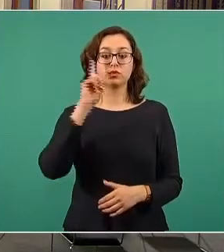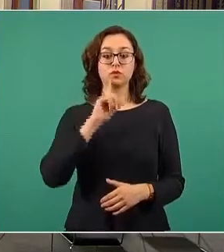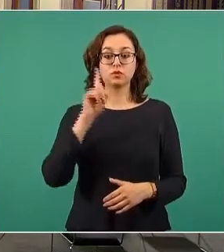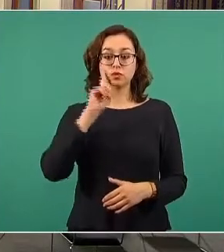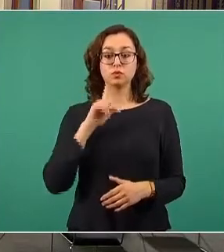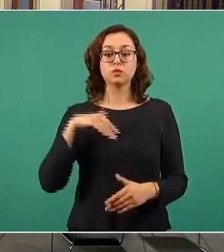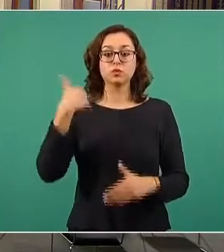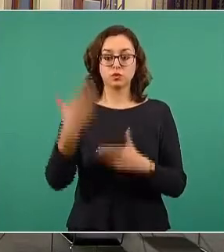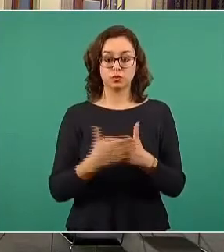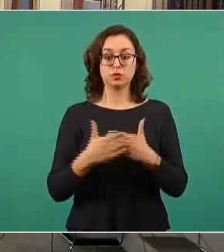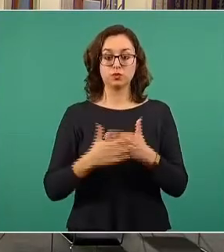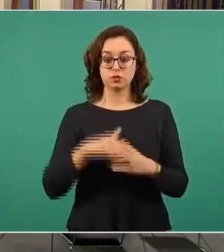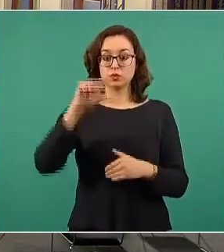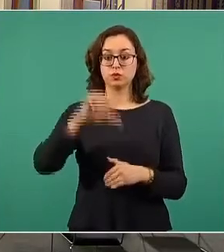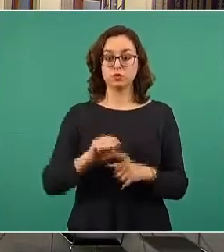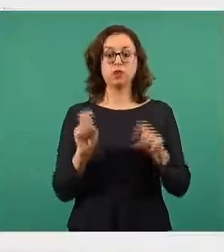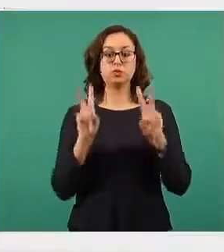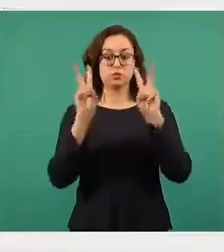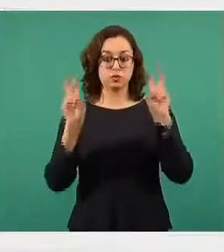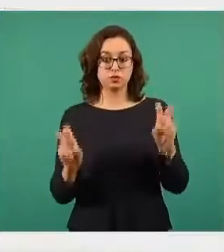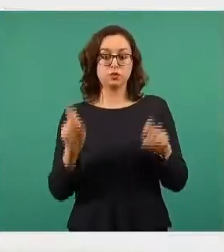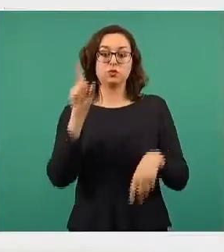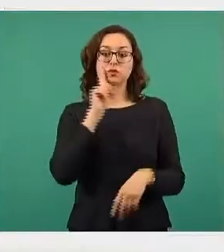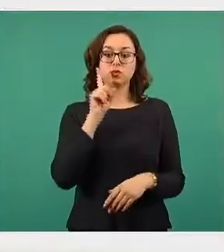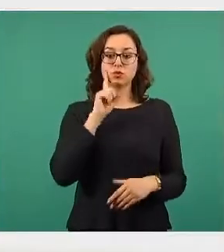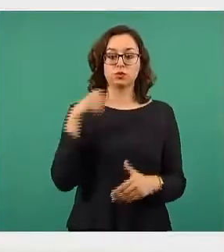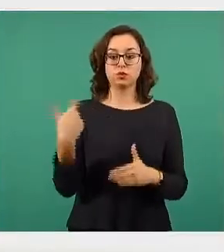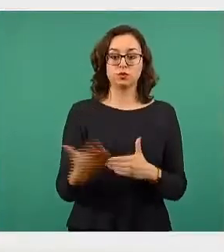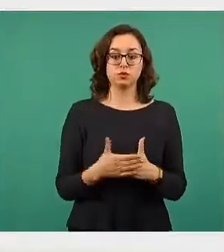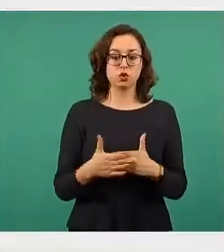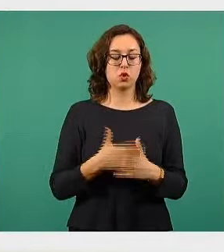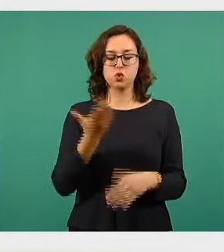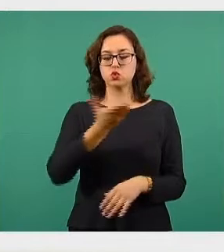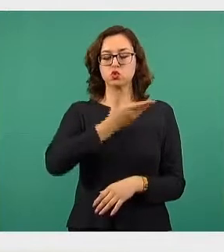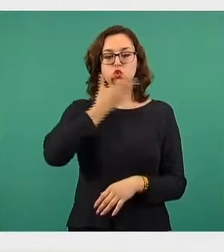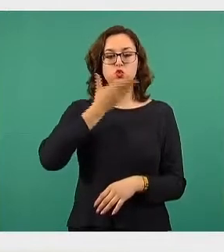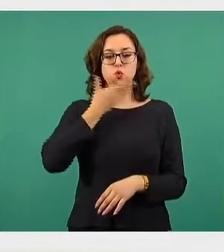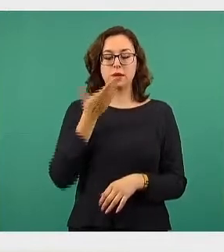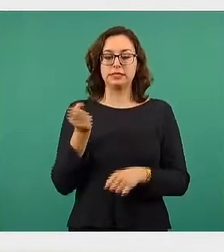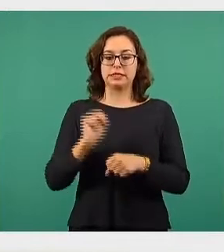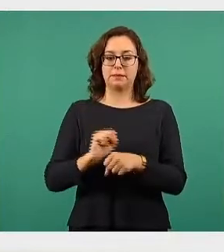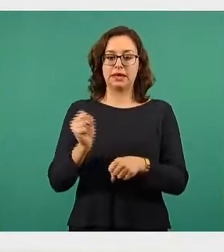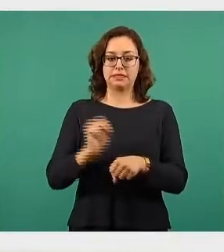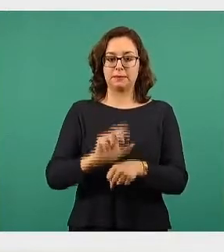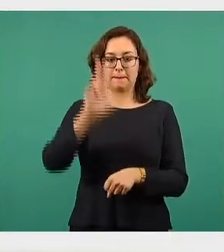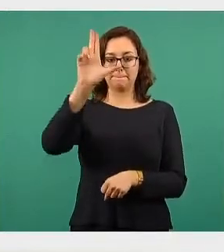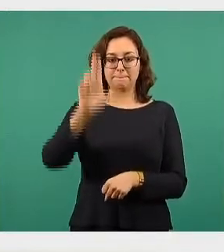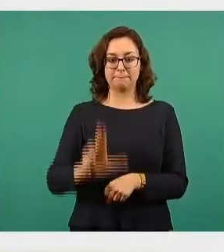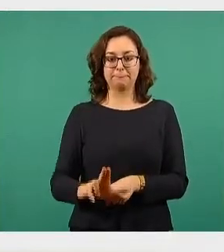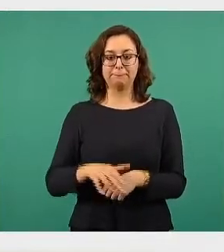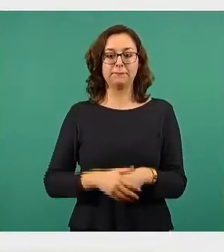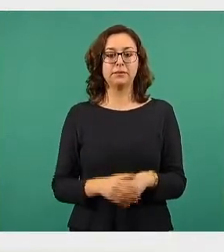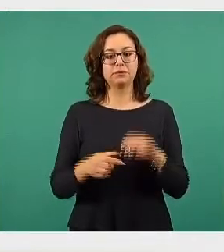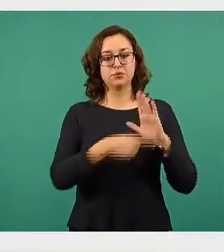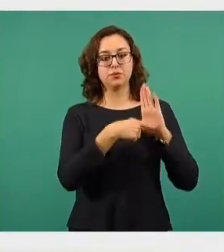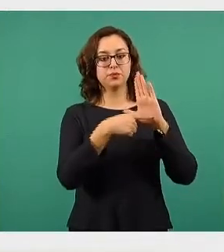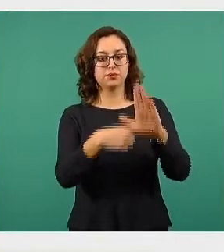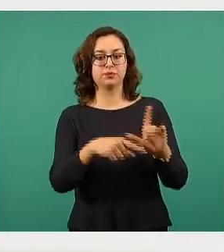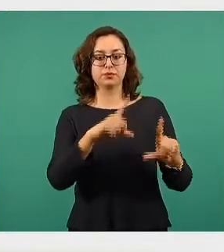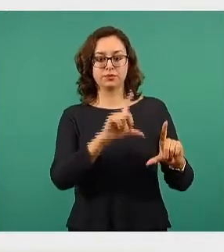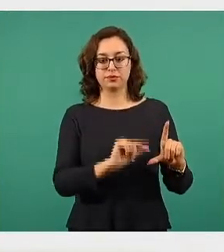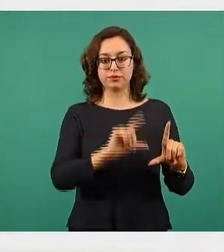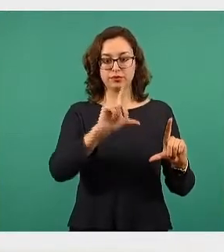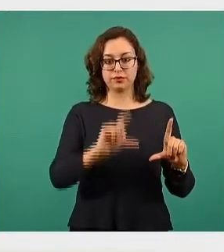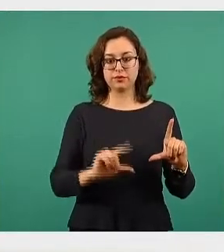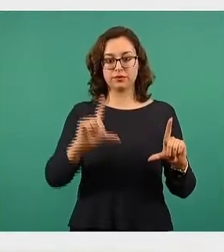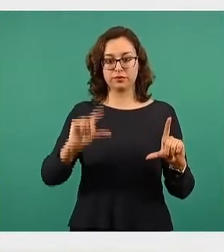Hoy toca actualizar embarazadas, ya habíamos dicho que lo estamos presentando de manera semanal, hoy con otra visualización, en vez de presentar